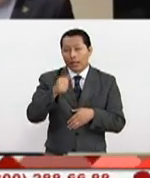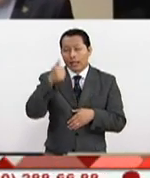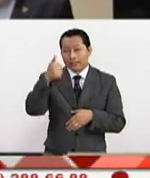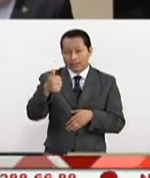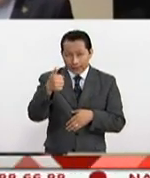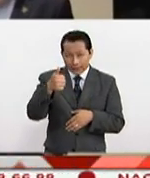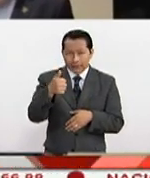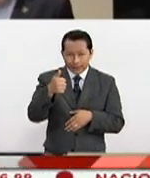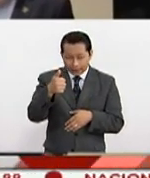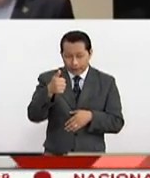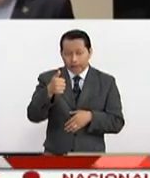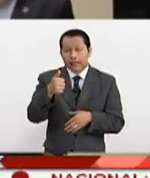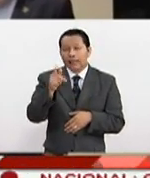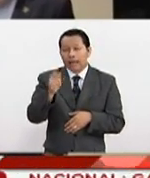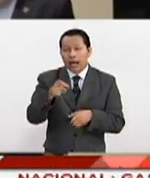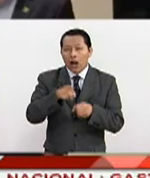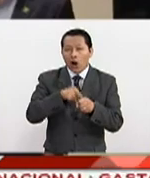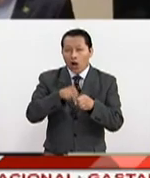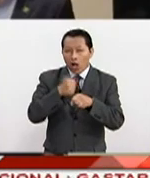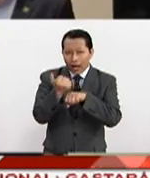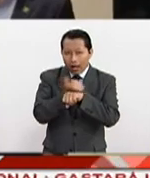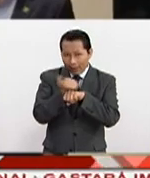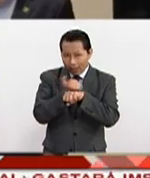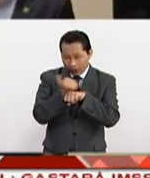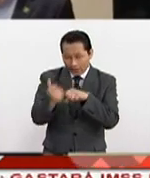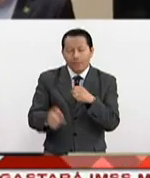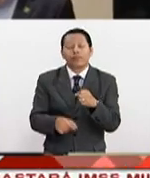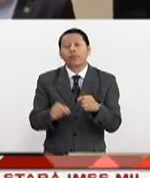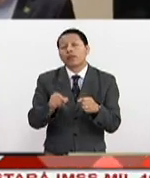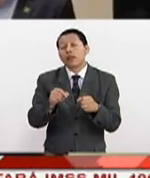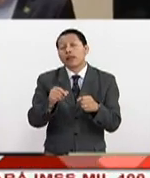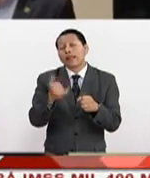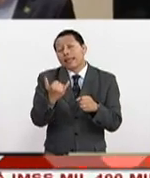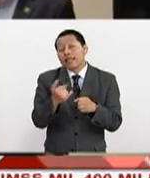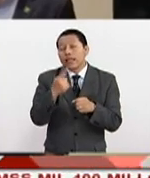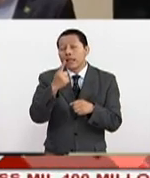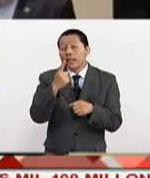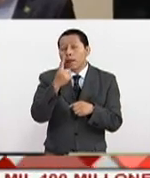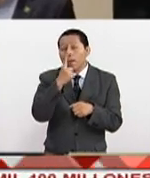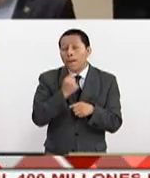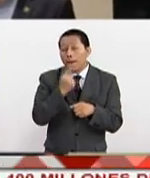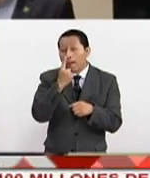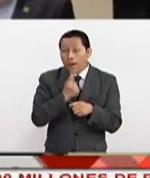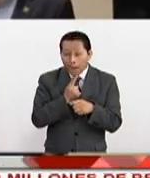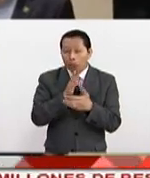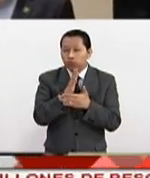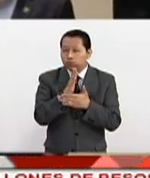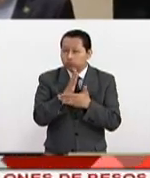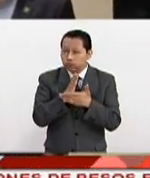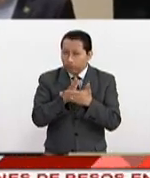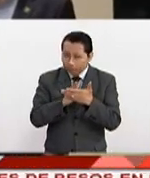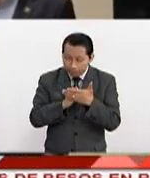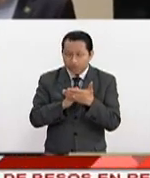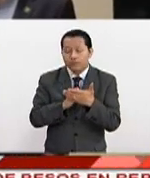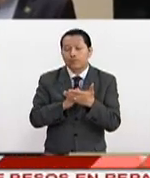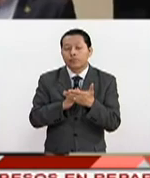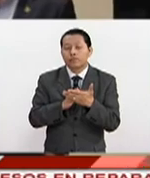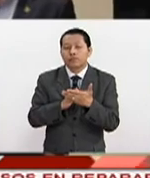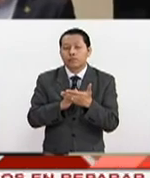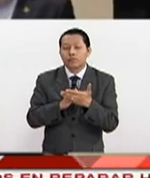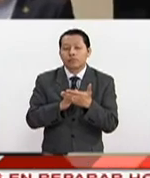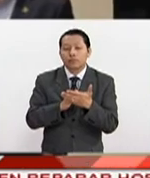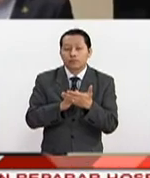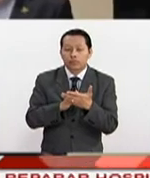1,446 que están en amarillo y tenemos dividido el rojo prácticamente que